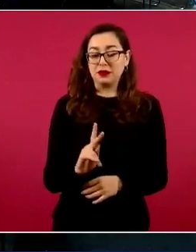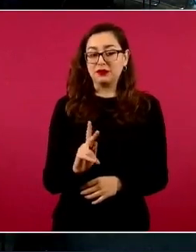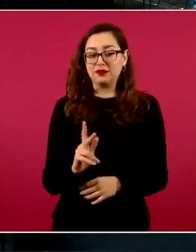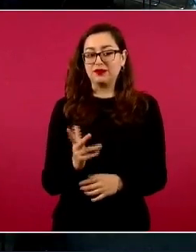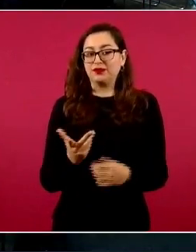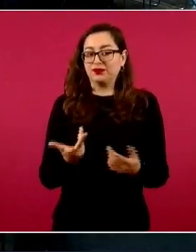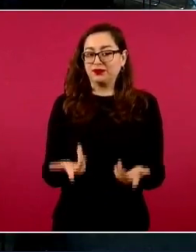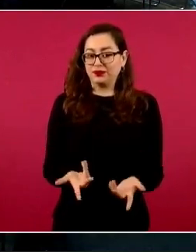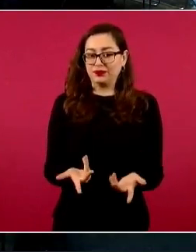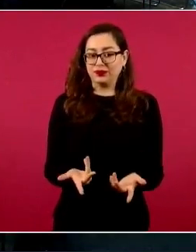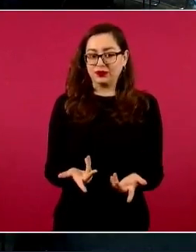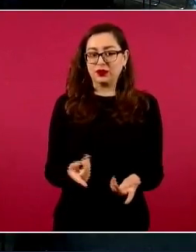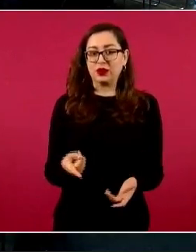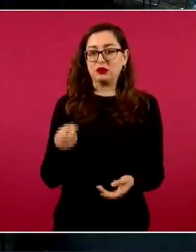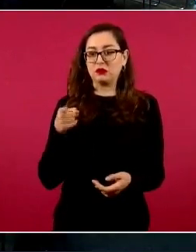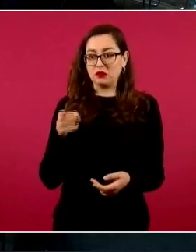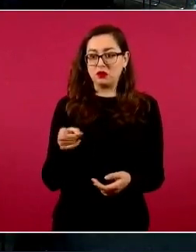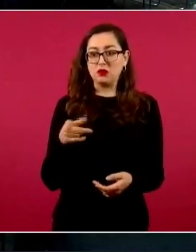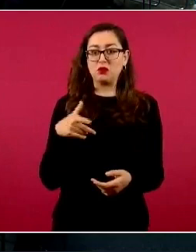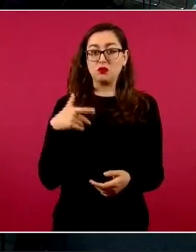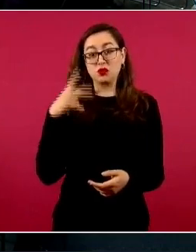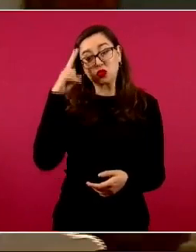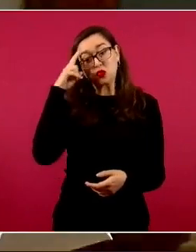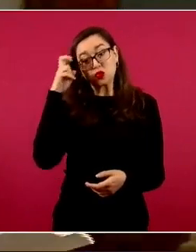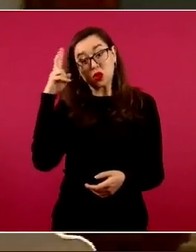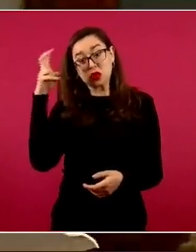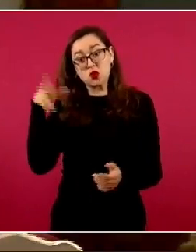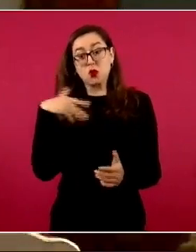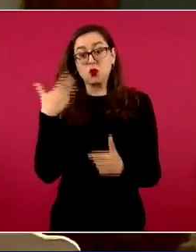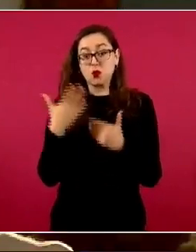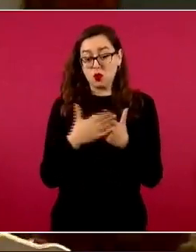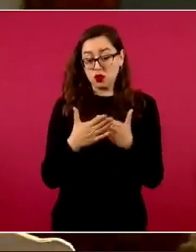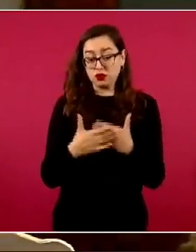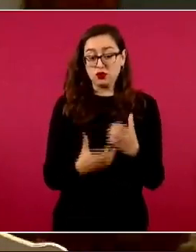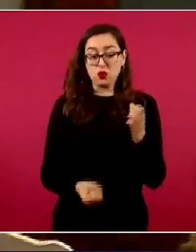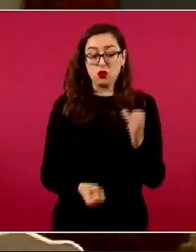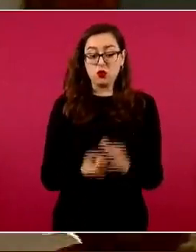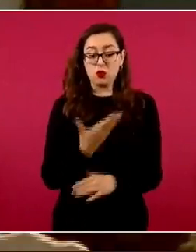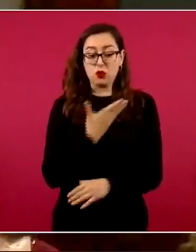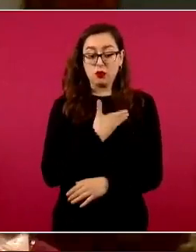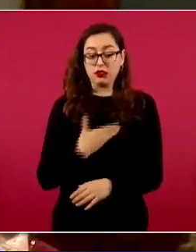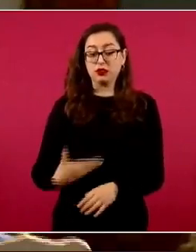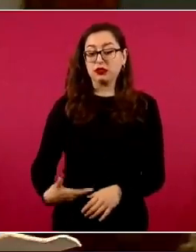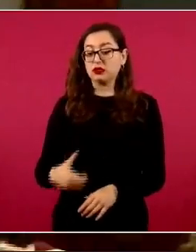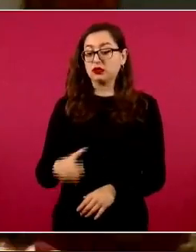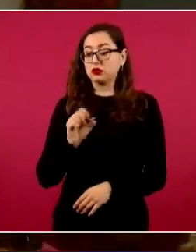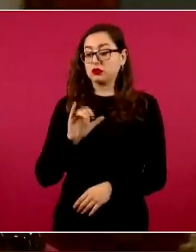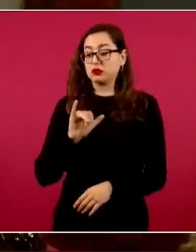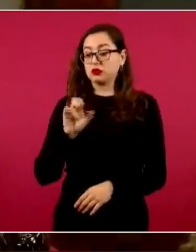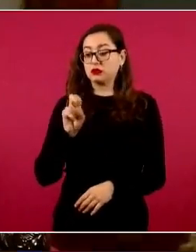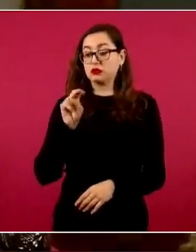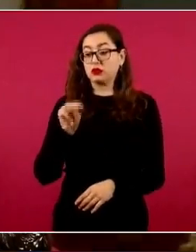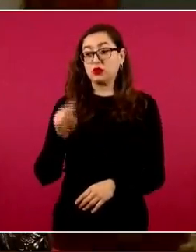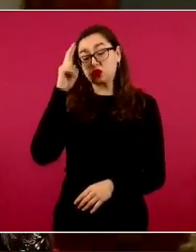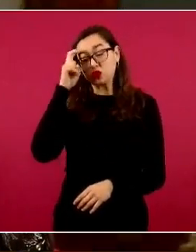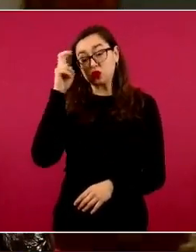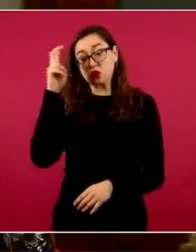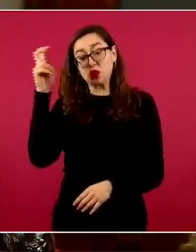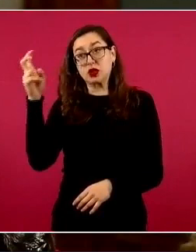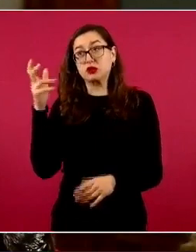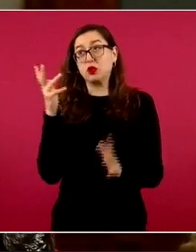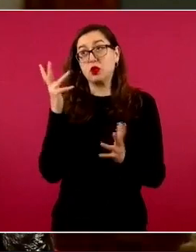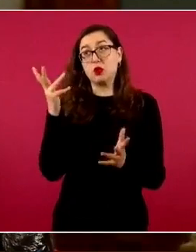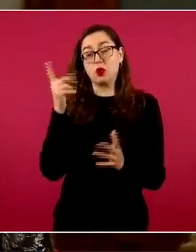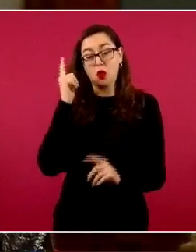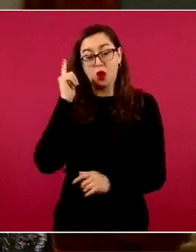le gustaría que pudiese de manera utópica ser el ministro de la Suprema Corte. Sin embargo, a mí me gustaría